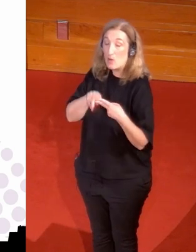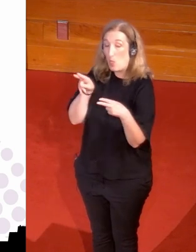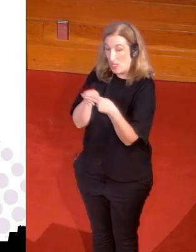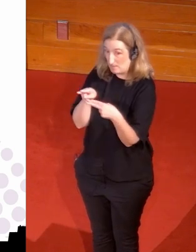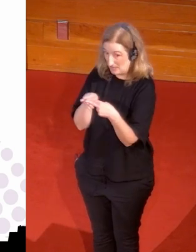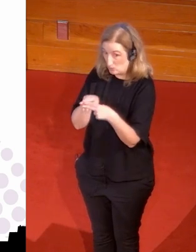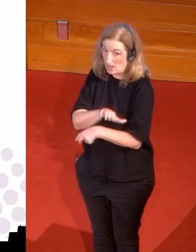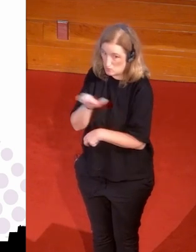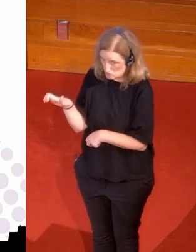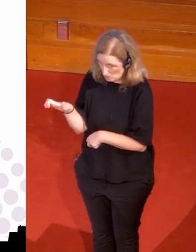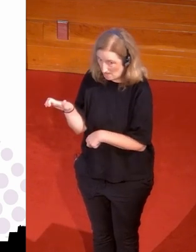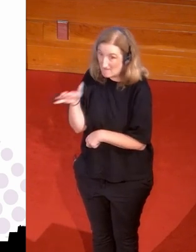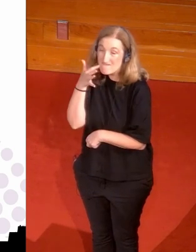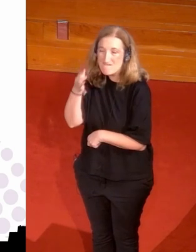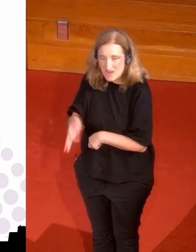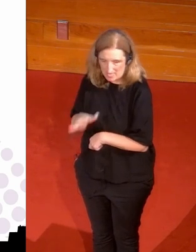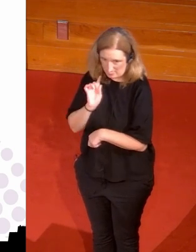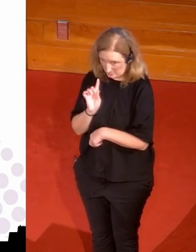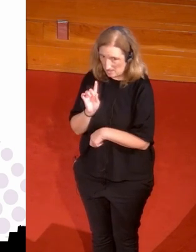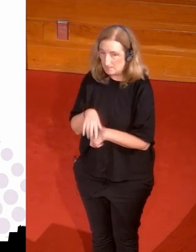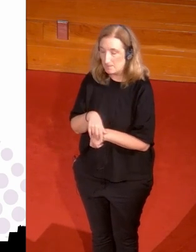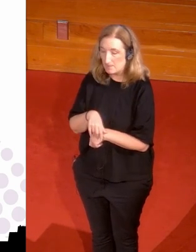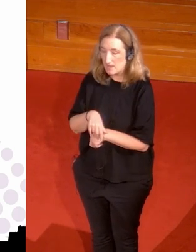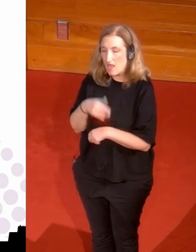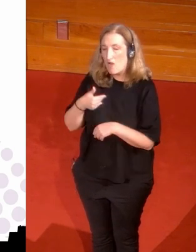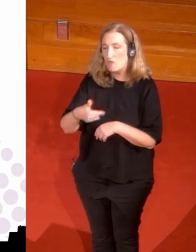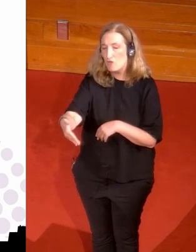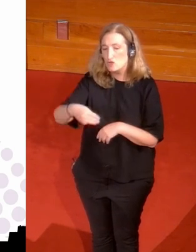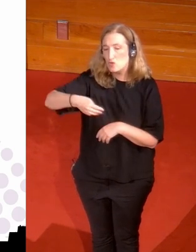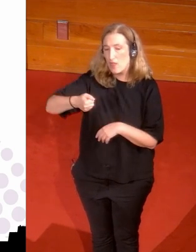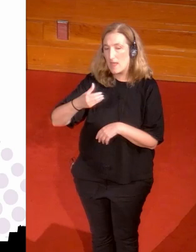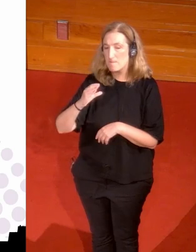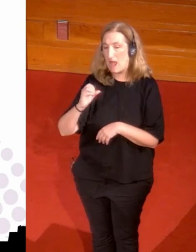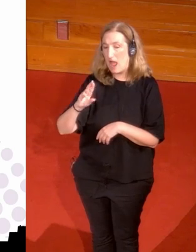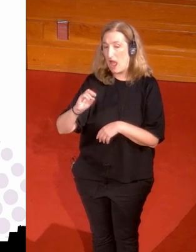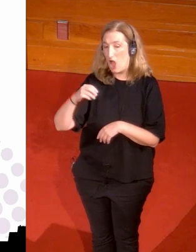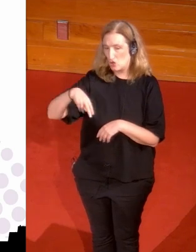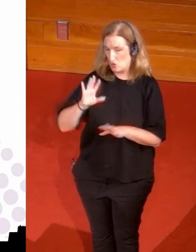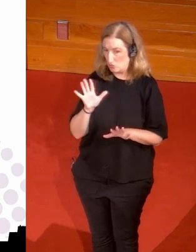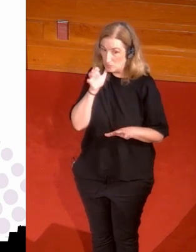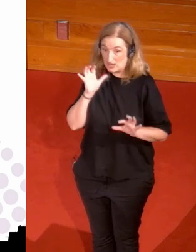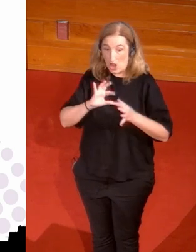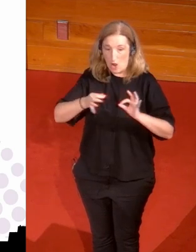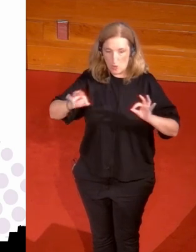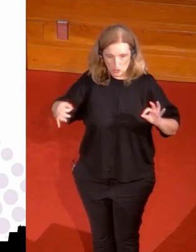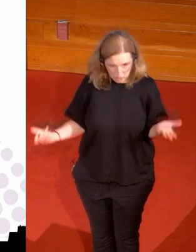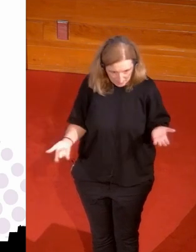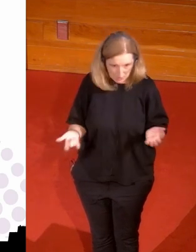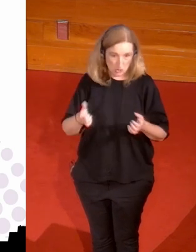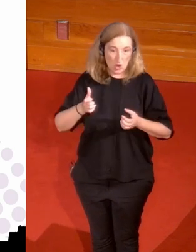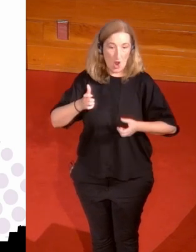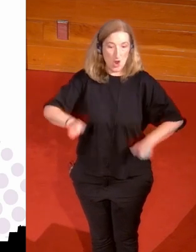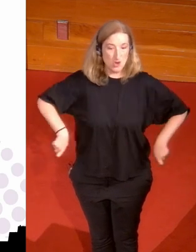de Europa de Francia en concreto el futuro de macrón no porque ahora entre los Juegos Olímpicos y los juegos